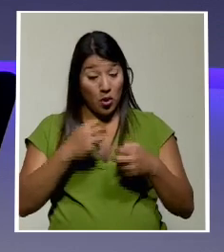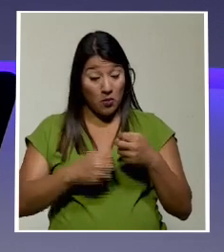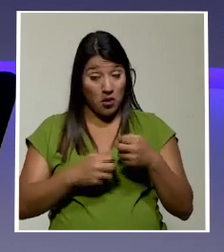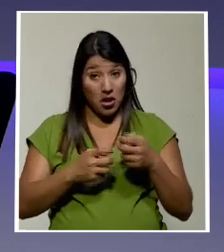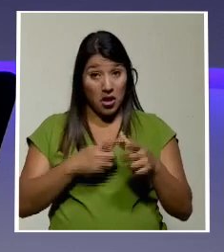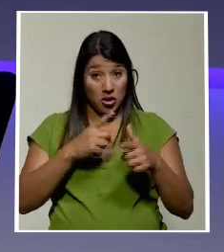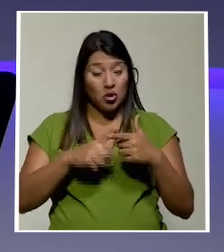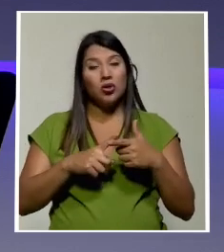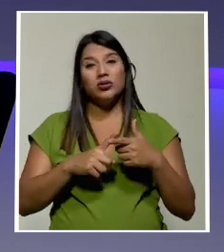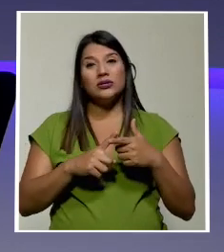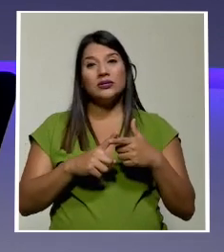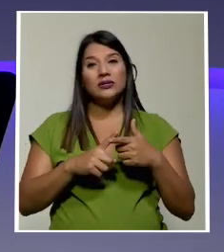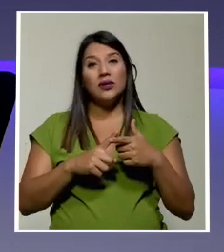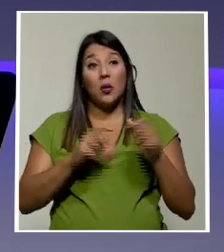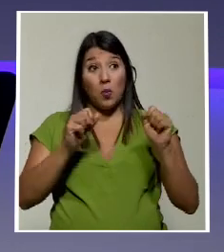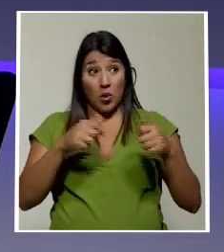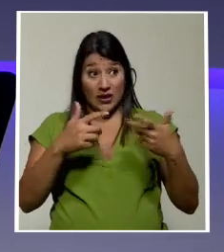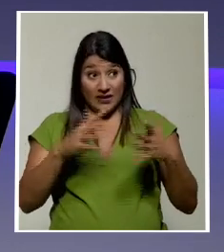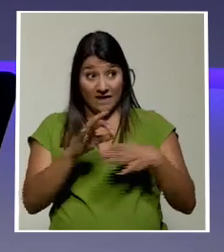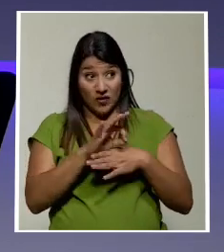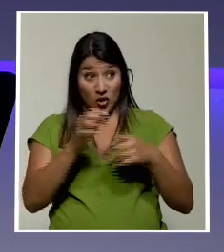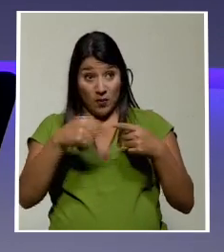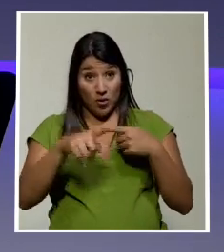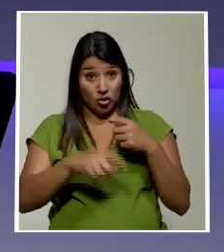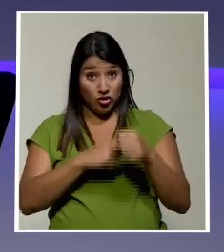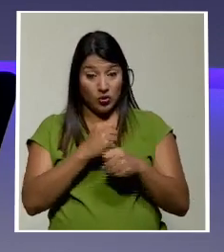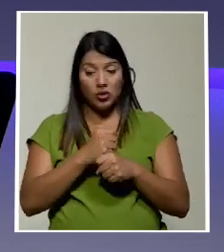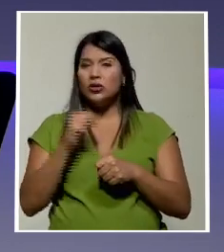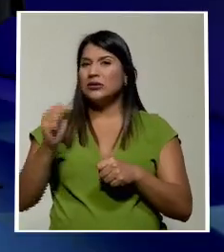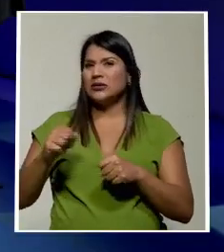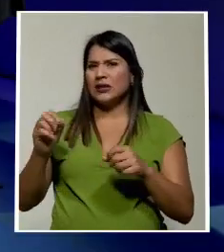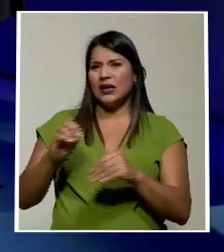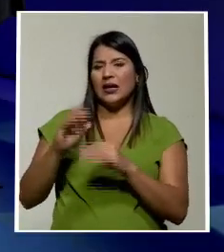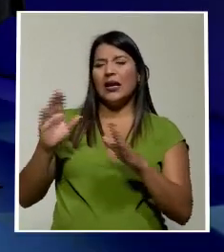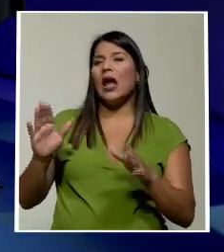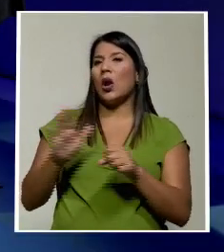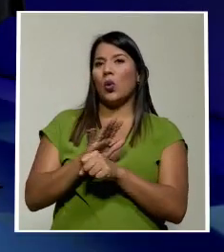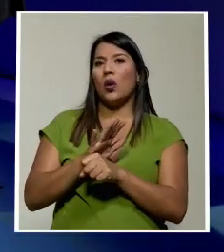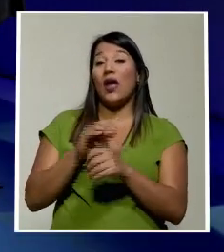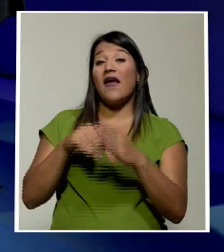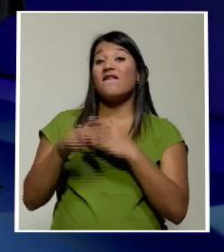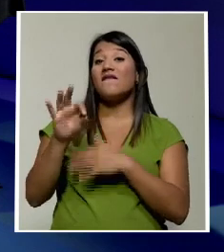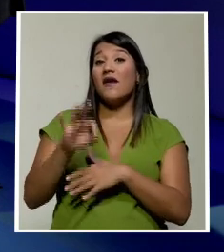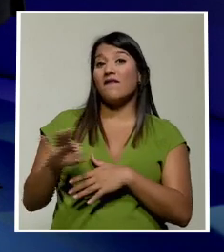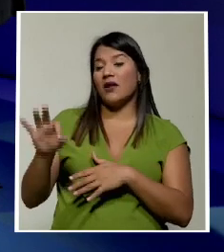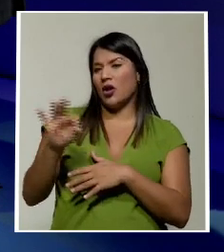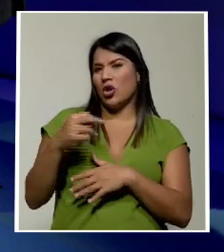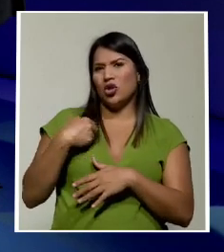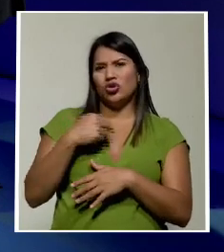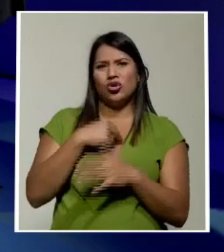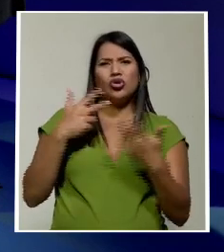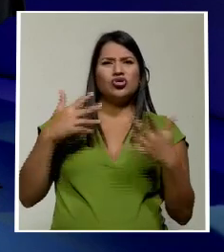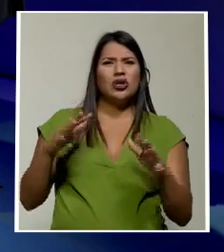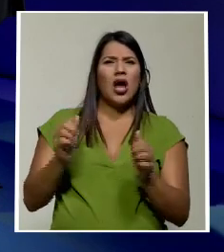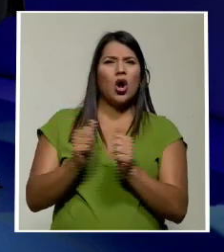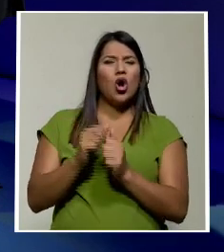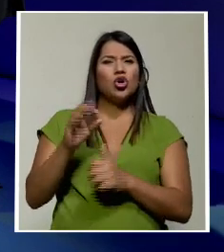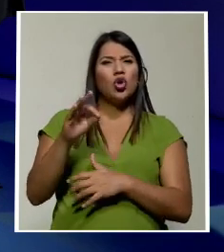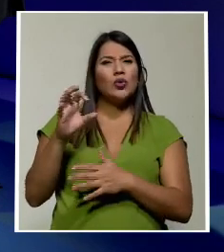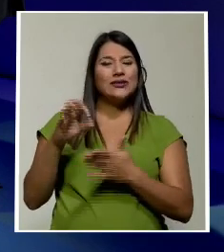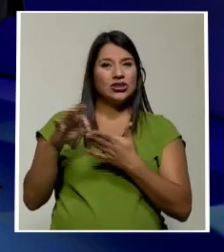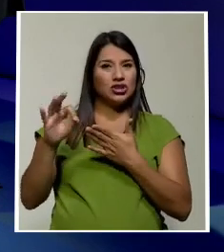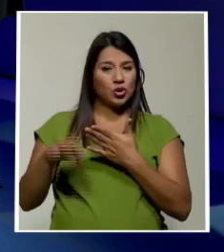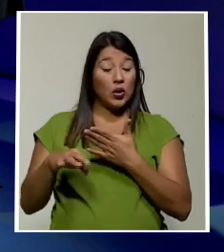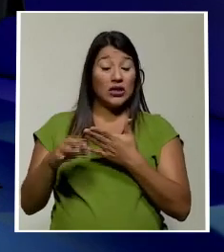estar operativa para el próximo año lectivo. Totalmente, totalmente. En febrero ya estaríamos con aproximadamente 900